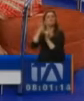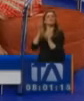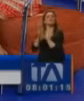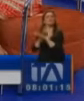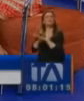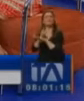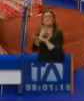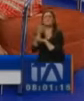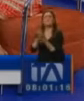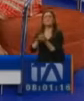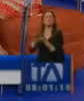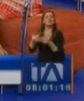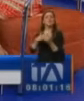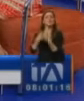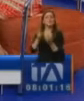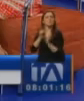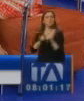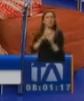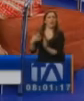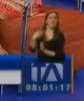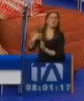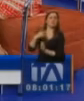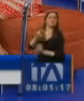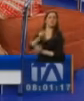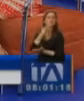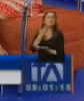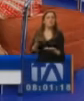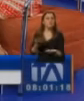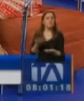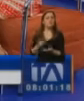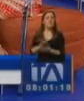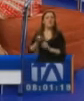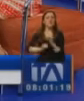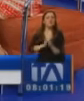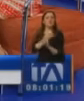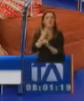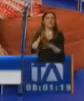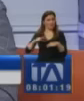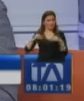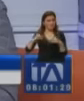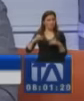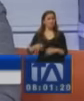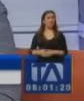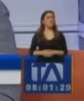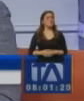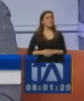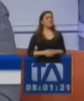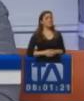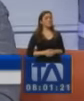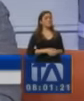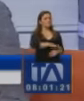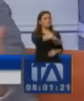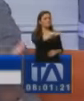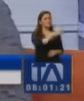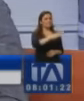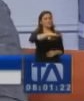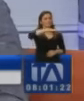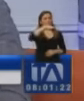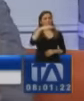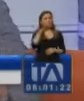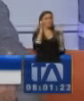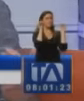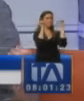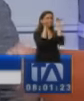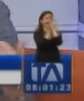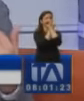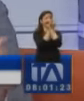este tipo de proyectos y qué aceptación tiene ahora a nivel internacional? A ver, el paisaje urbano es complejísimo.